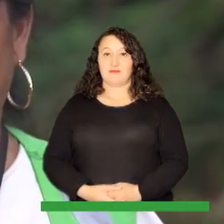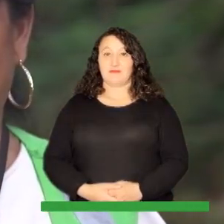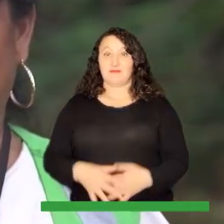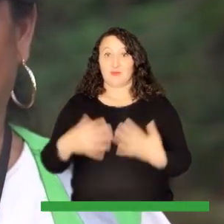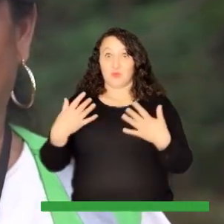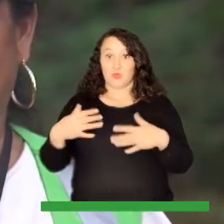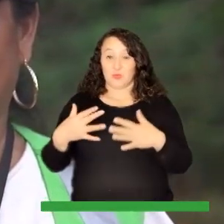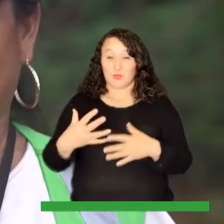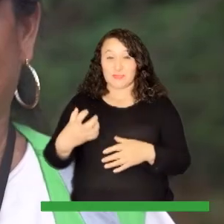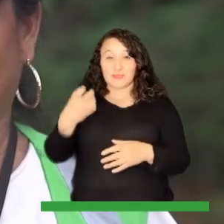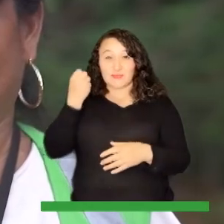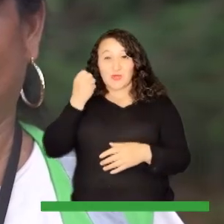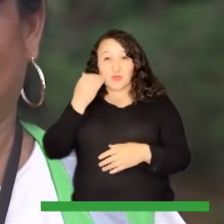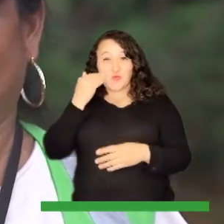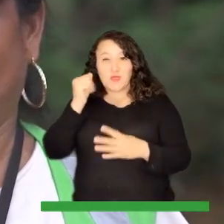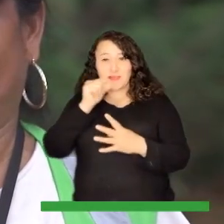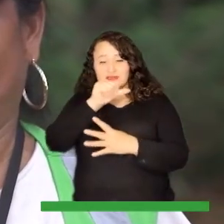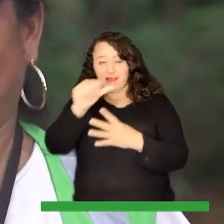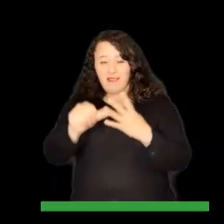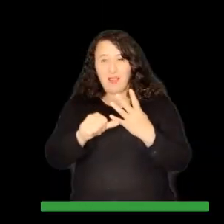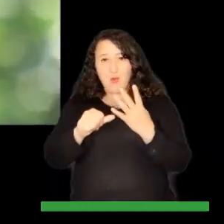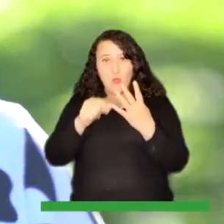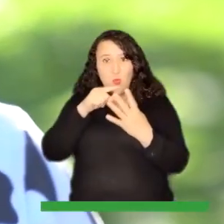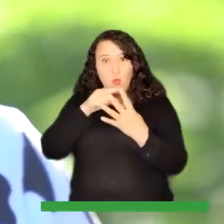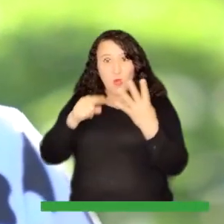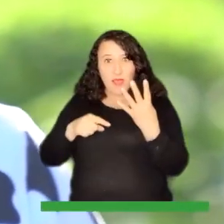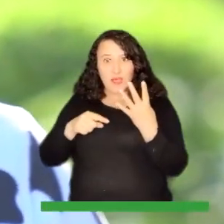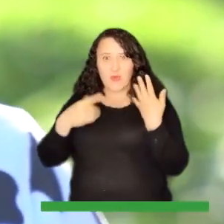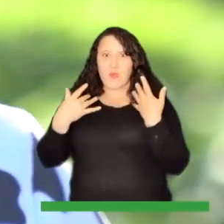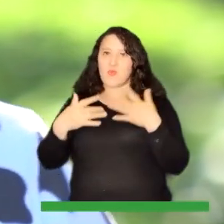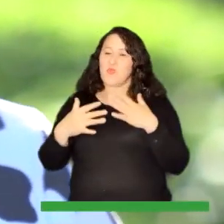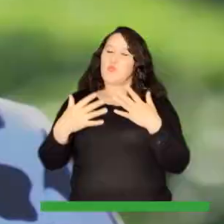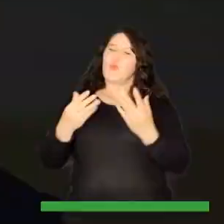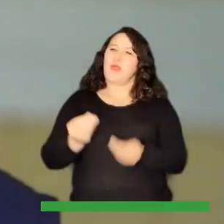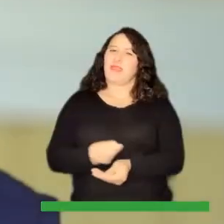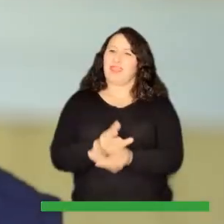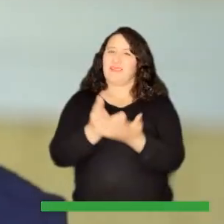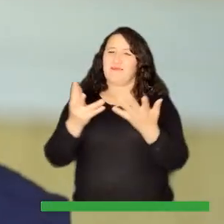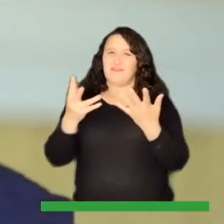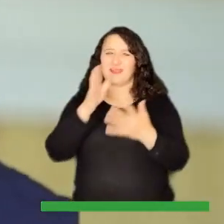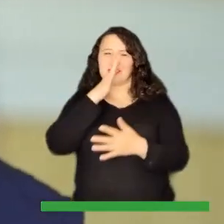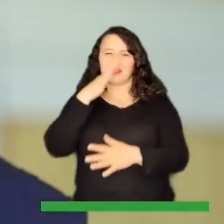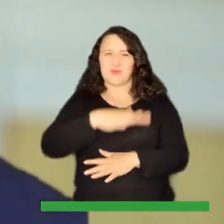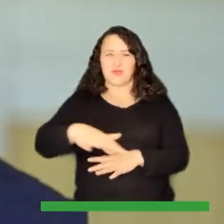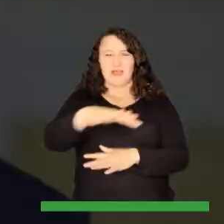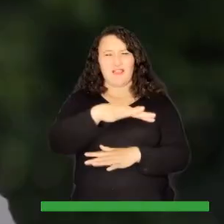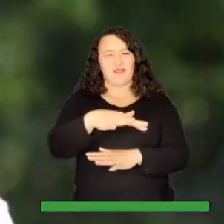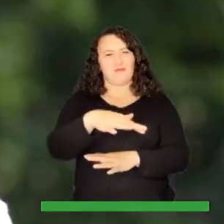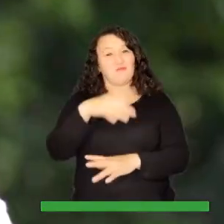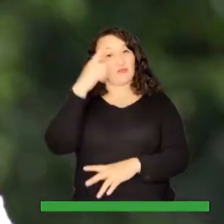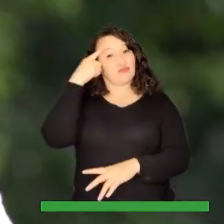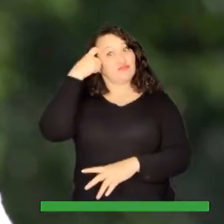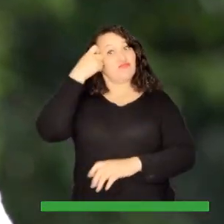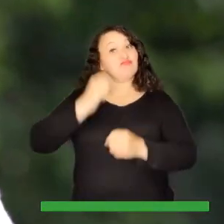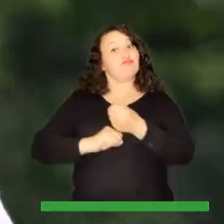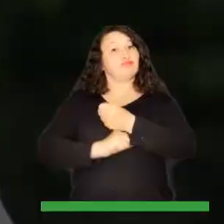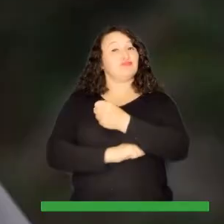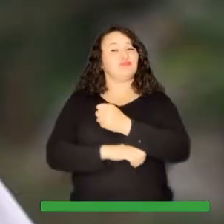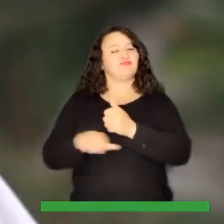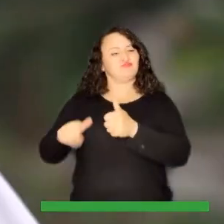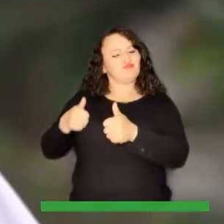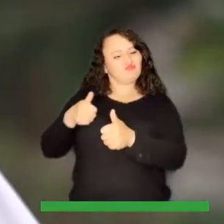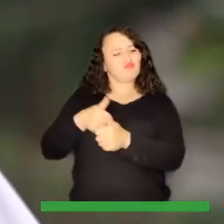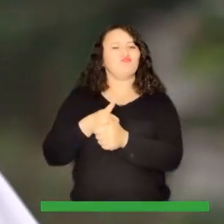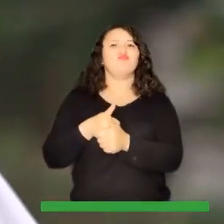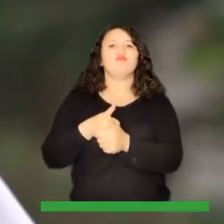Cuatro historias que nos recuerdan el poder y la importancia de las mujeres en el diverso campo colombiano y que nos desafían a fortalecer nuestro acompañamiento para